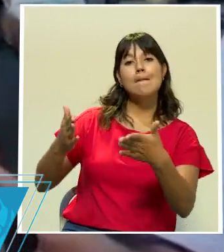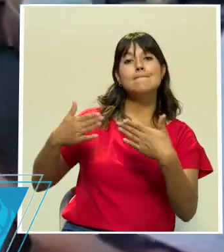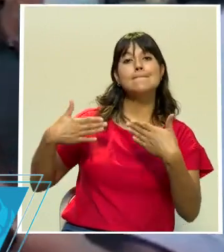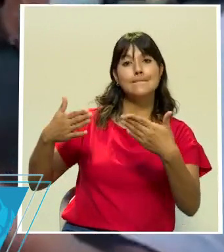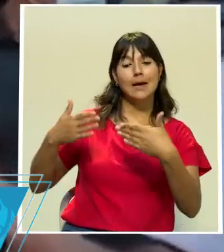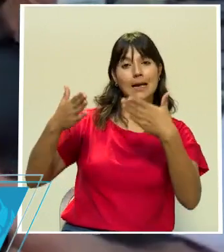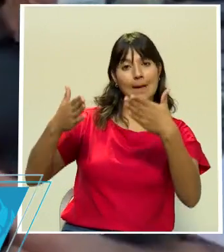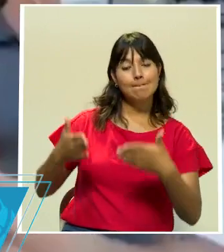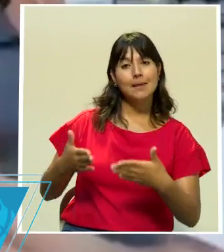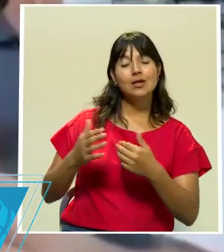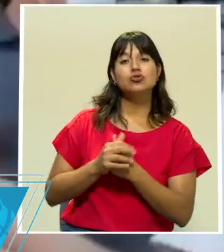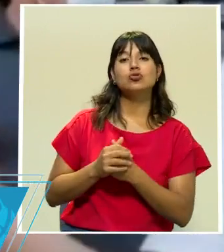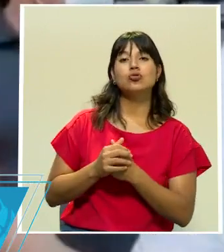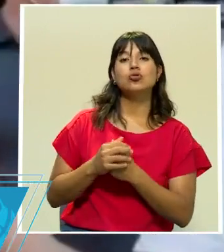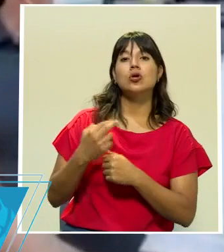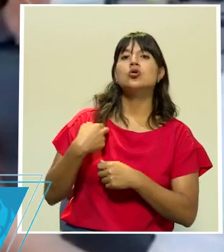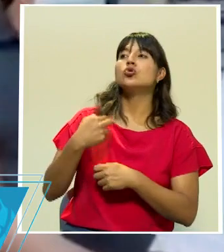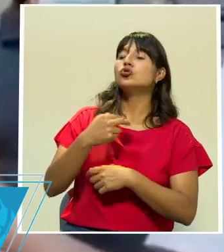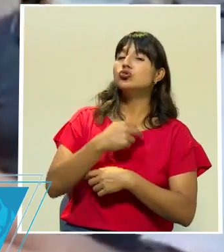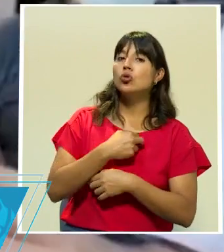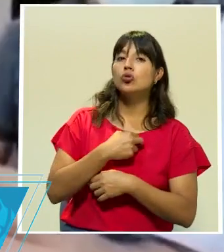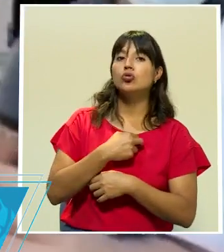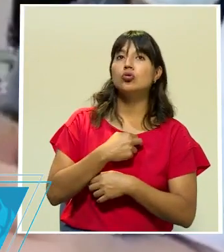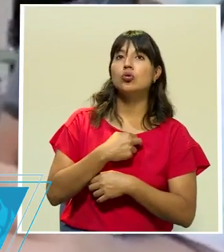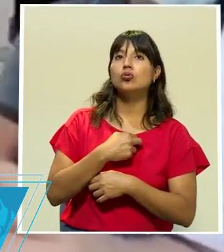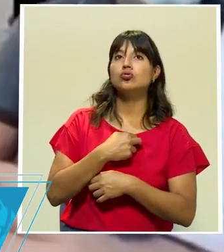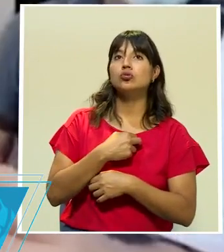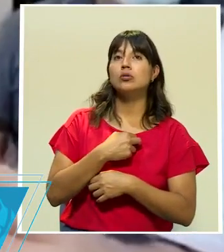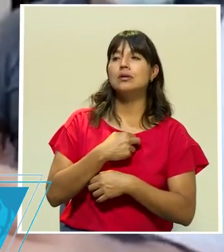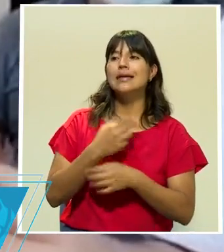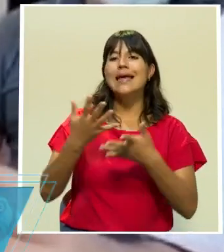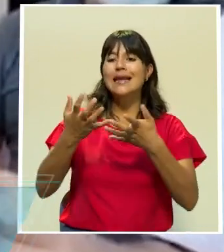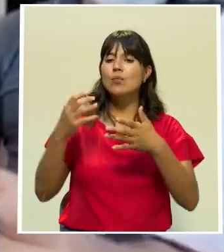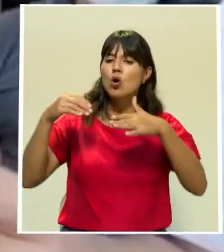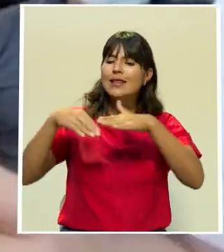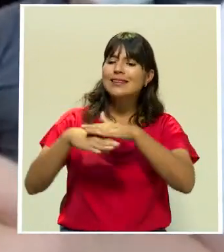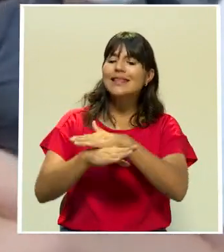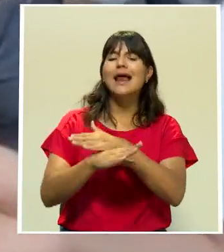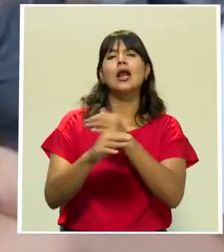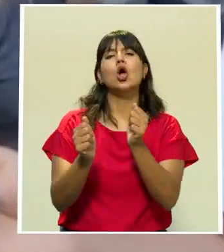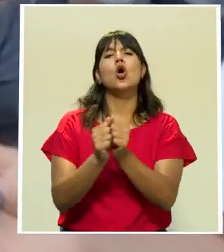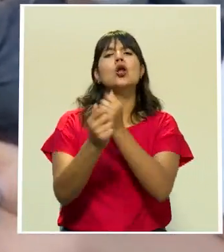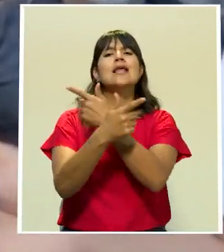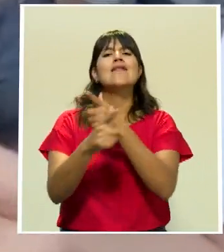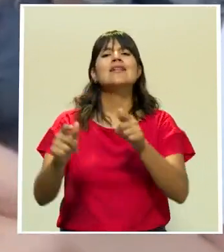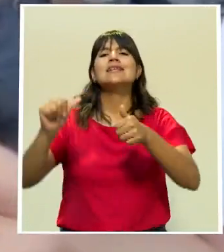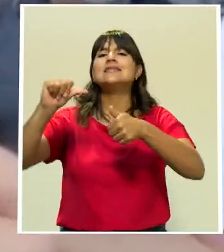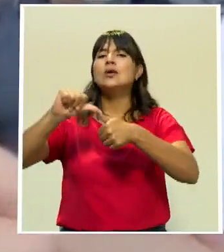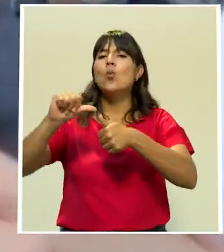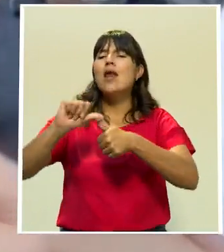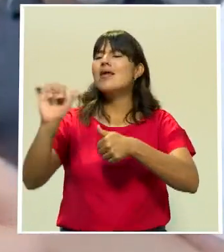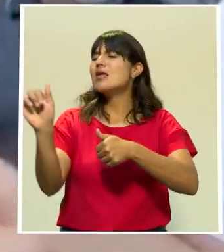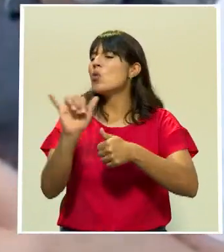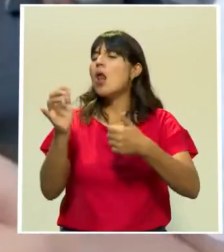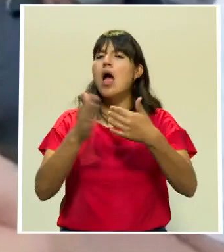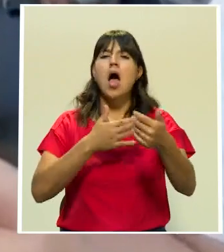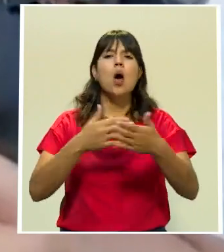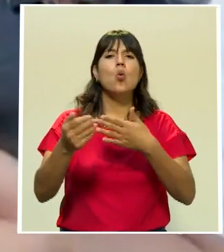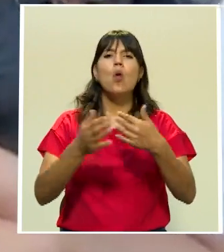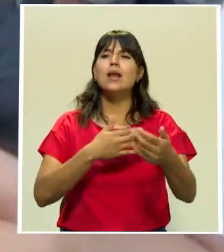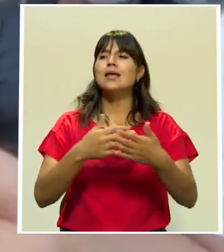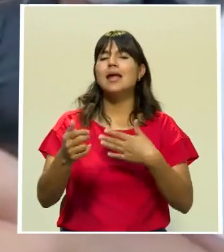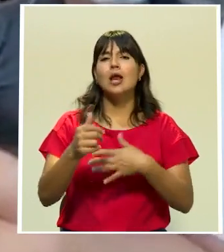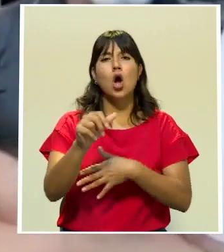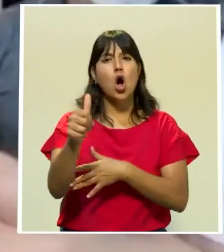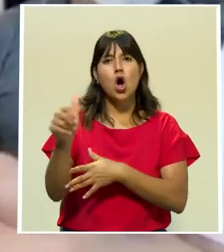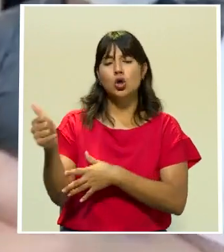panameños que viajamos de zona libre a Centroamérica. Igual que todos los comerciantes de zona